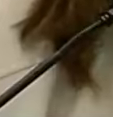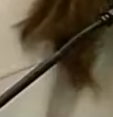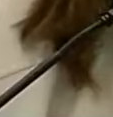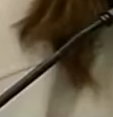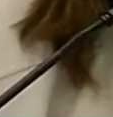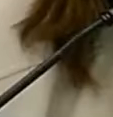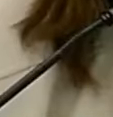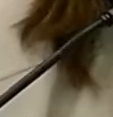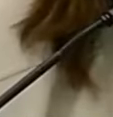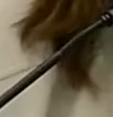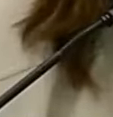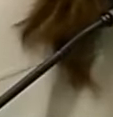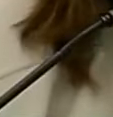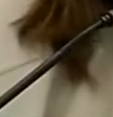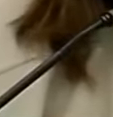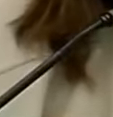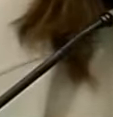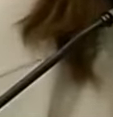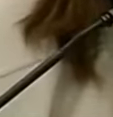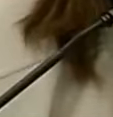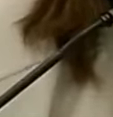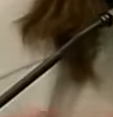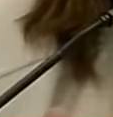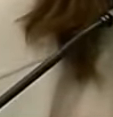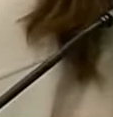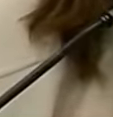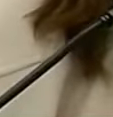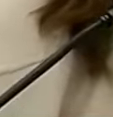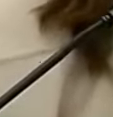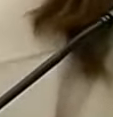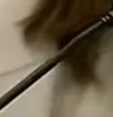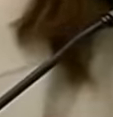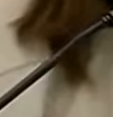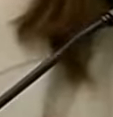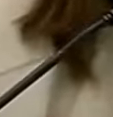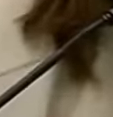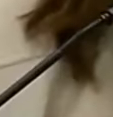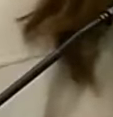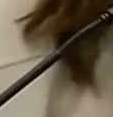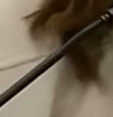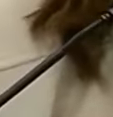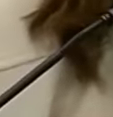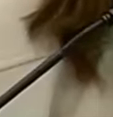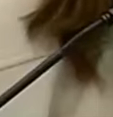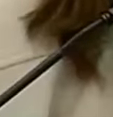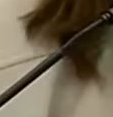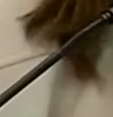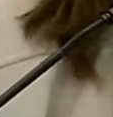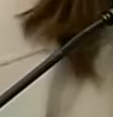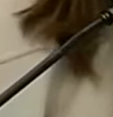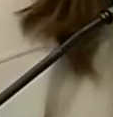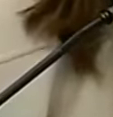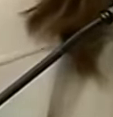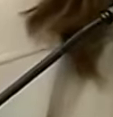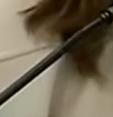por este comando unificado, dividiendo las fuerzas provinciales de las fuerzas federales, consiguiendo